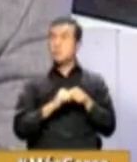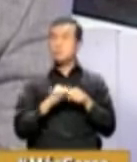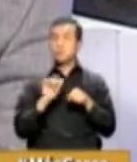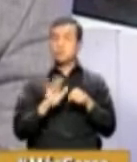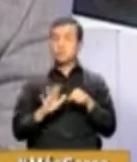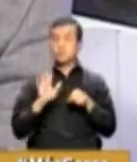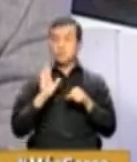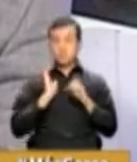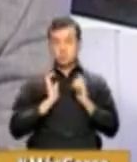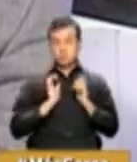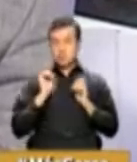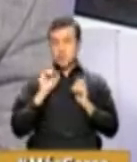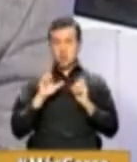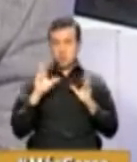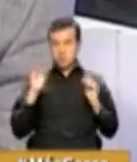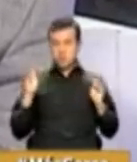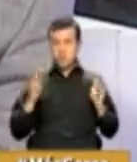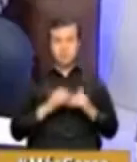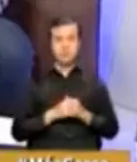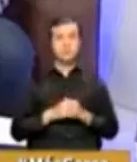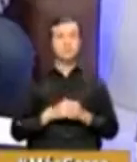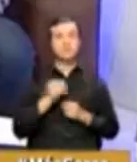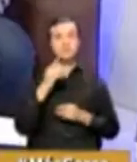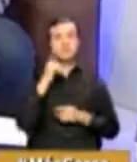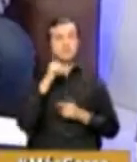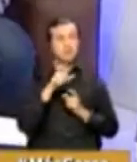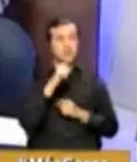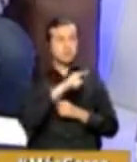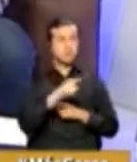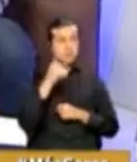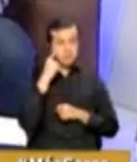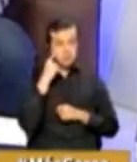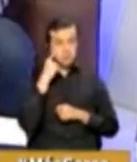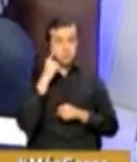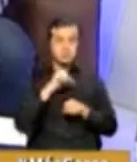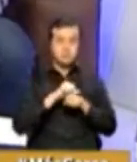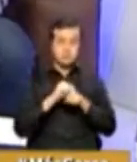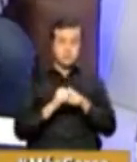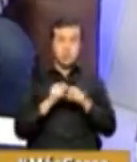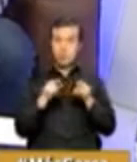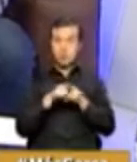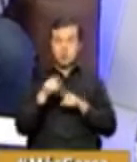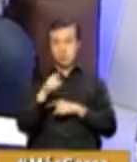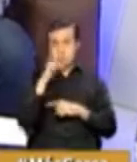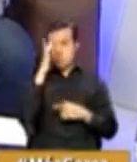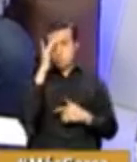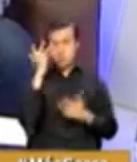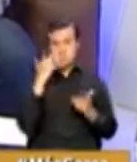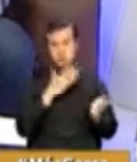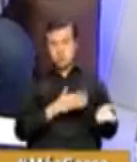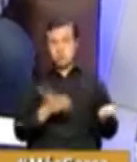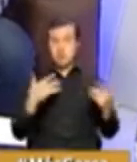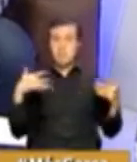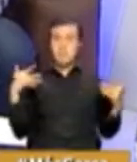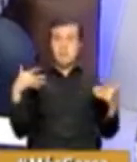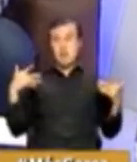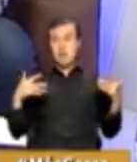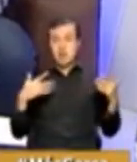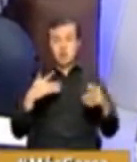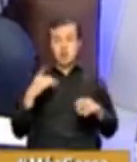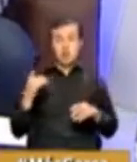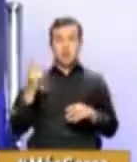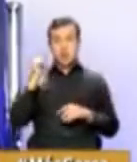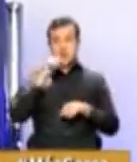del organismo, no es tan costosa. Sofía, ¿qué les diría a las personas que tienen la misma enfermedad y que, bueno, tienen miedo de realizarse la